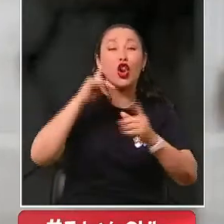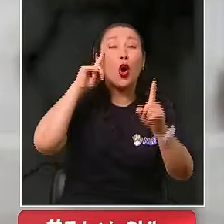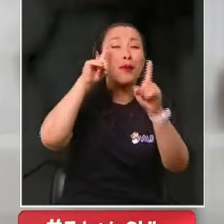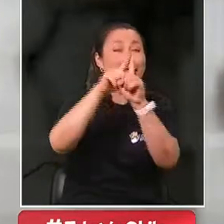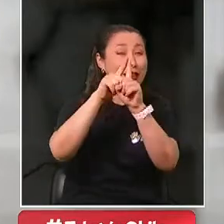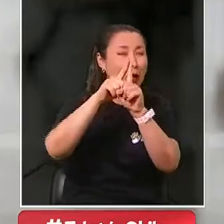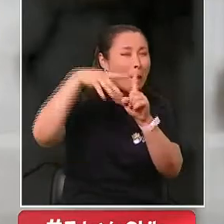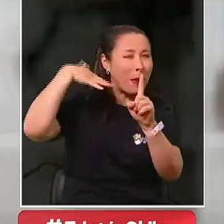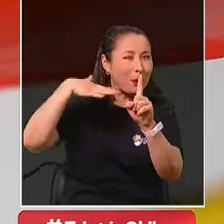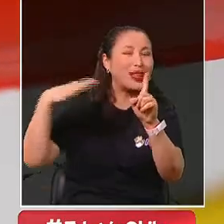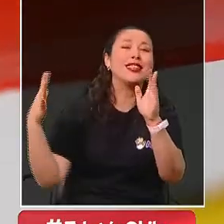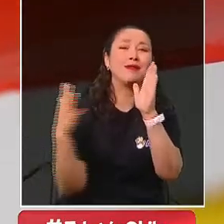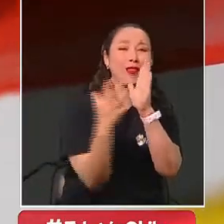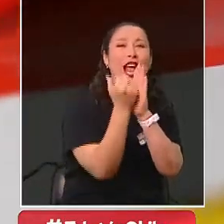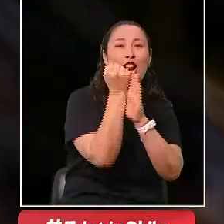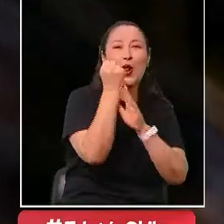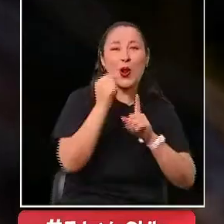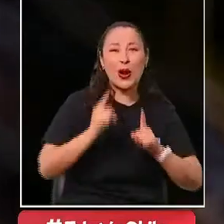metas.